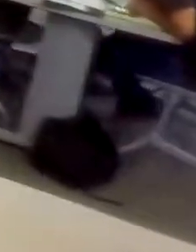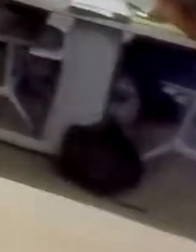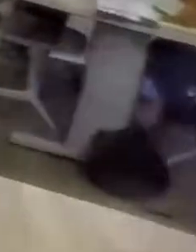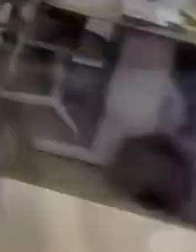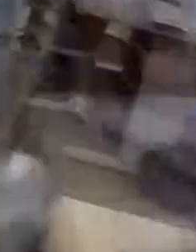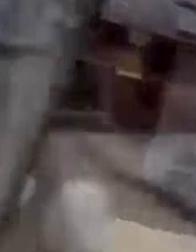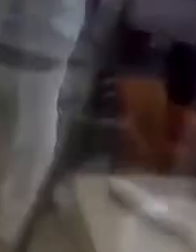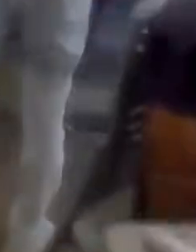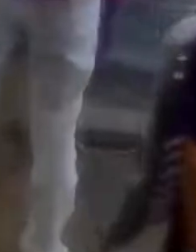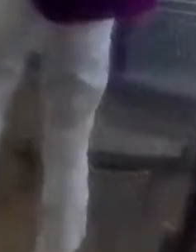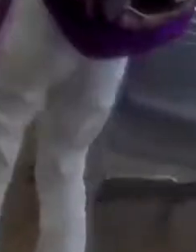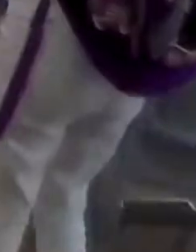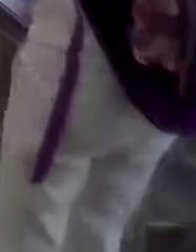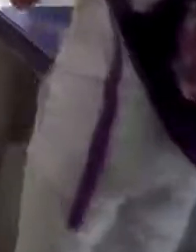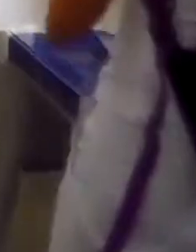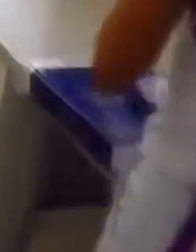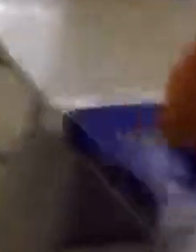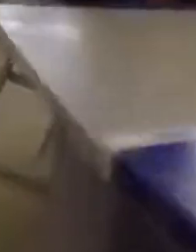¡Gracias!